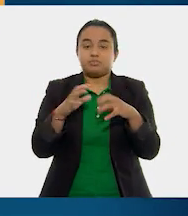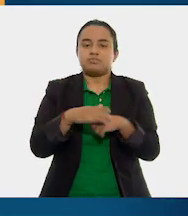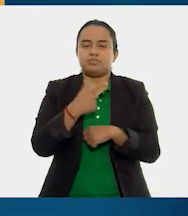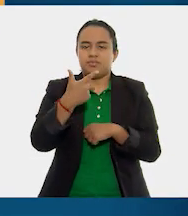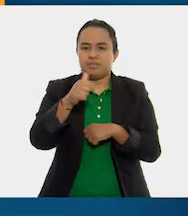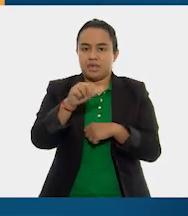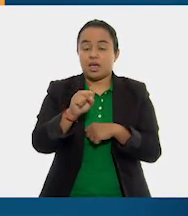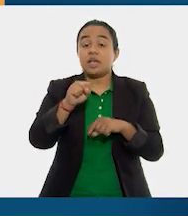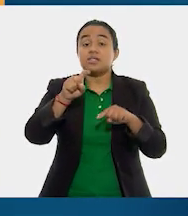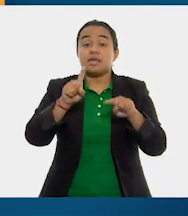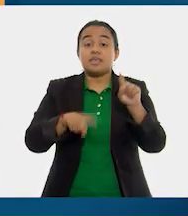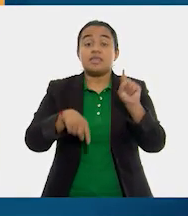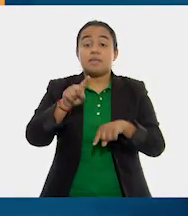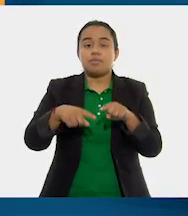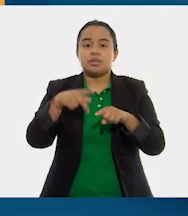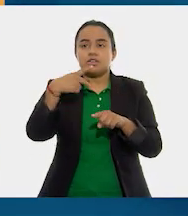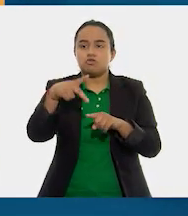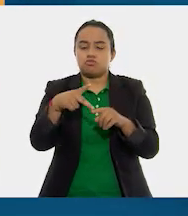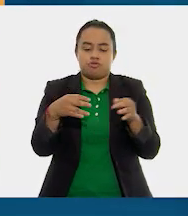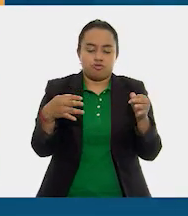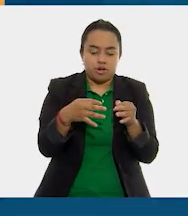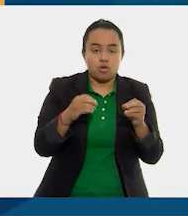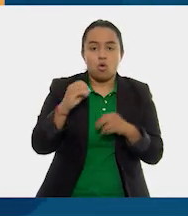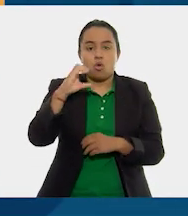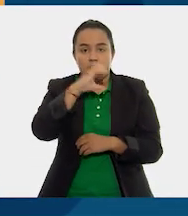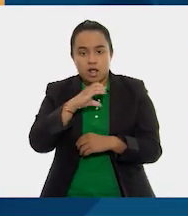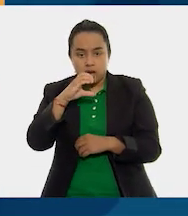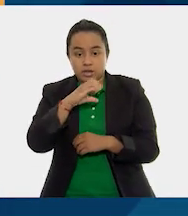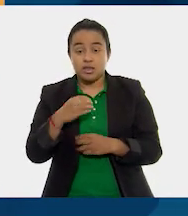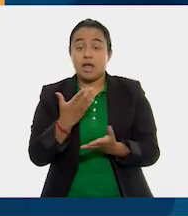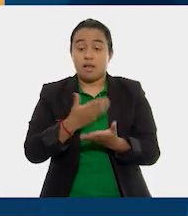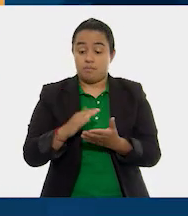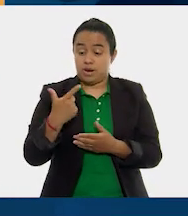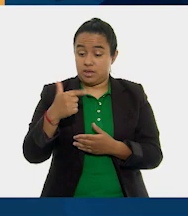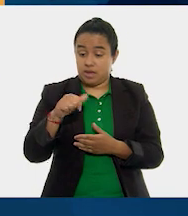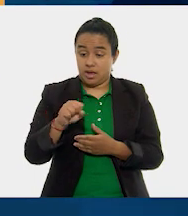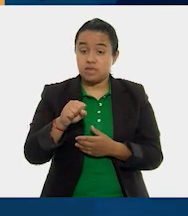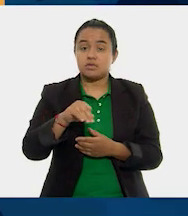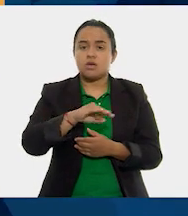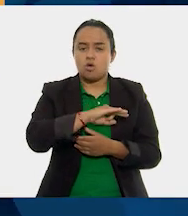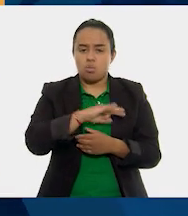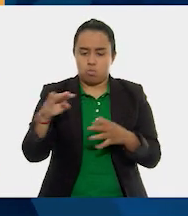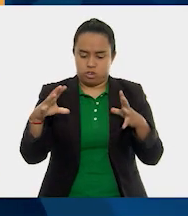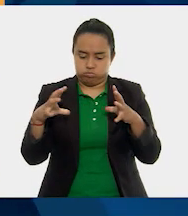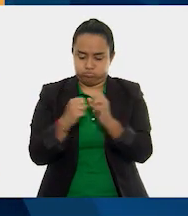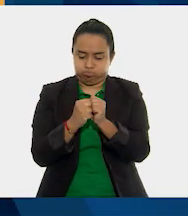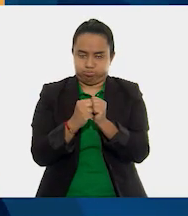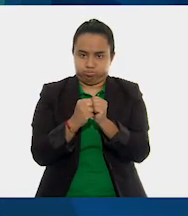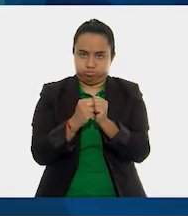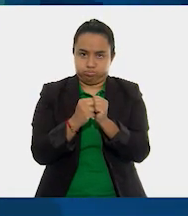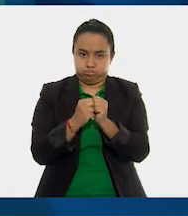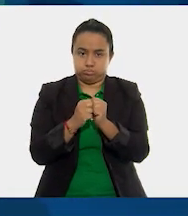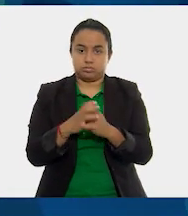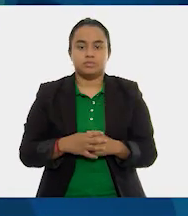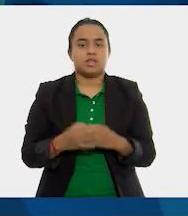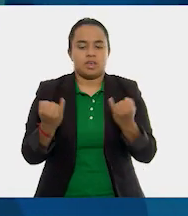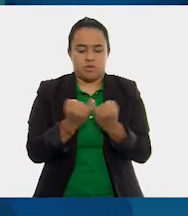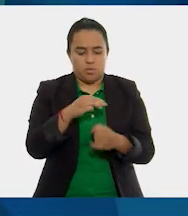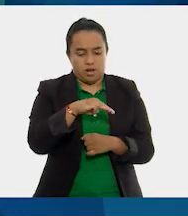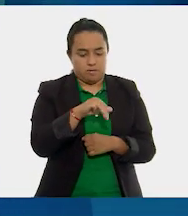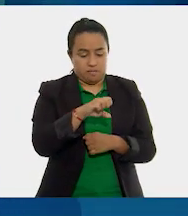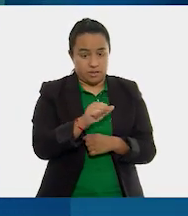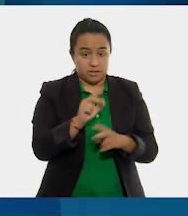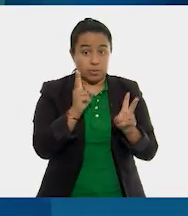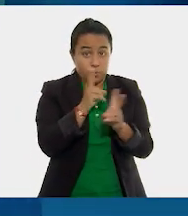gases depende mucho de la temperatura y los gases además los podemos comprimir. Entonces, la misma masa de